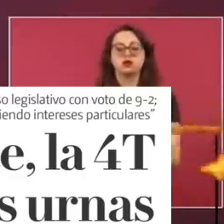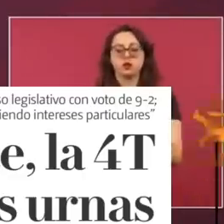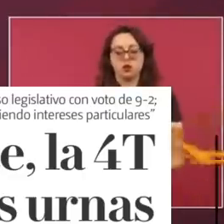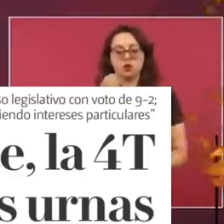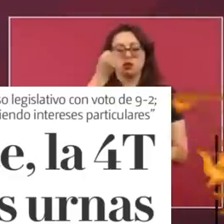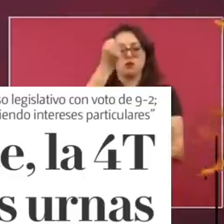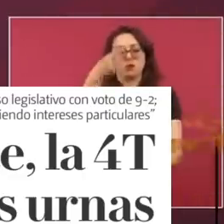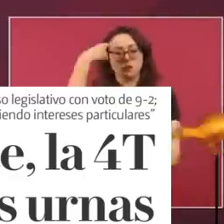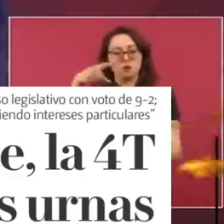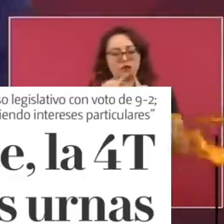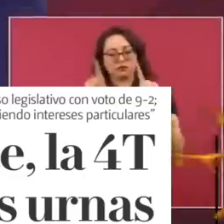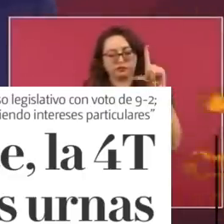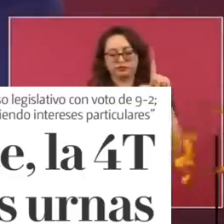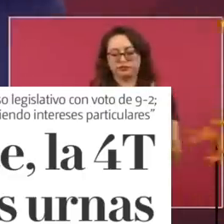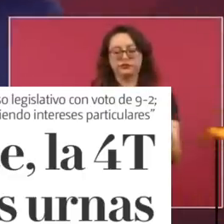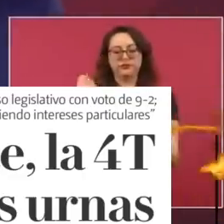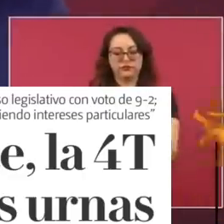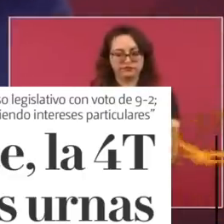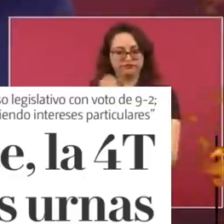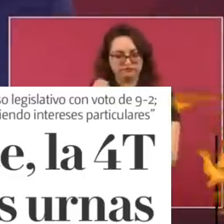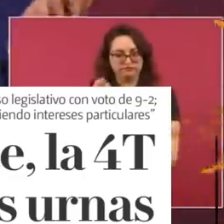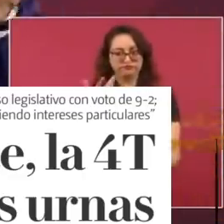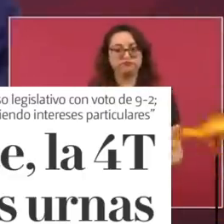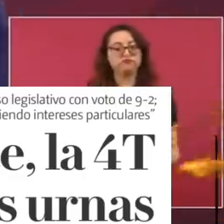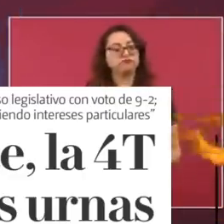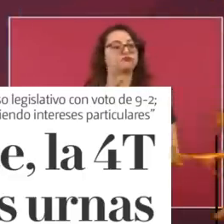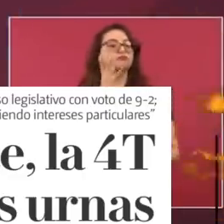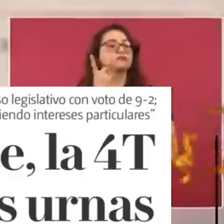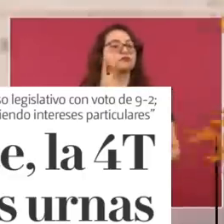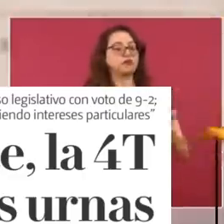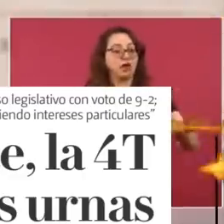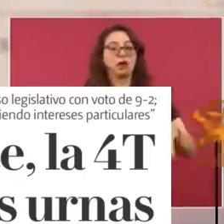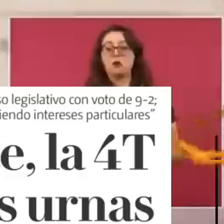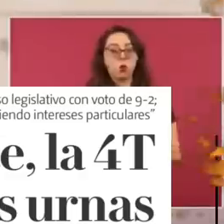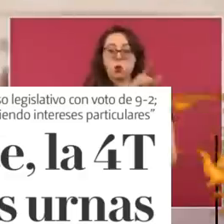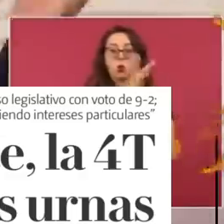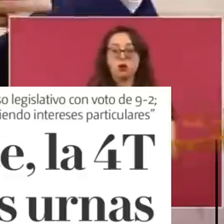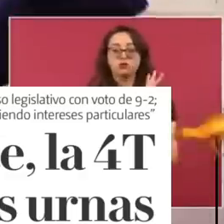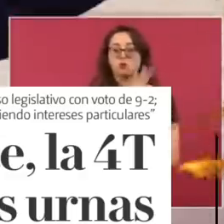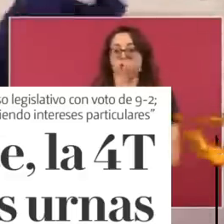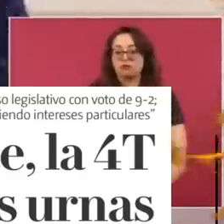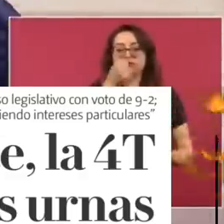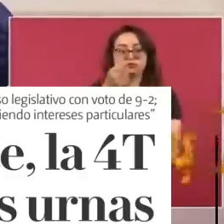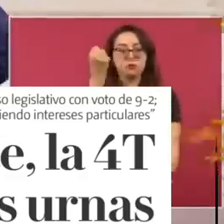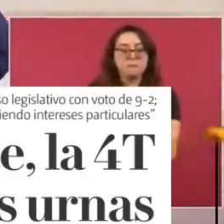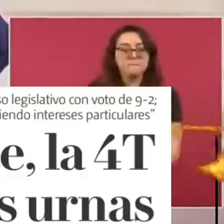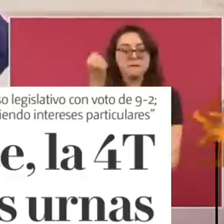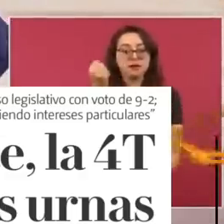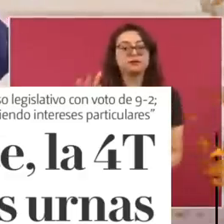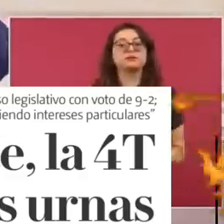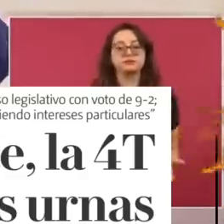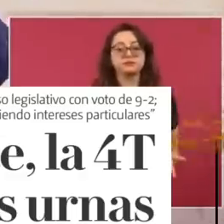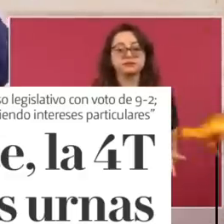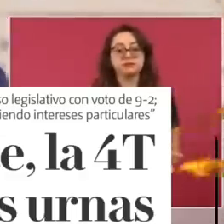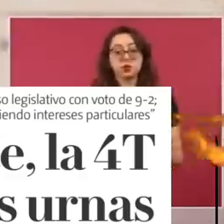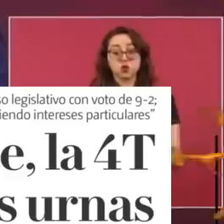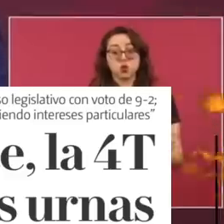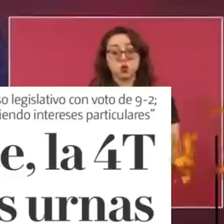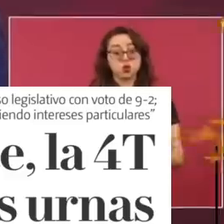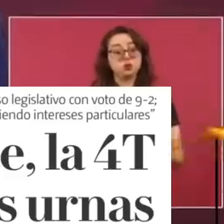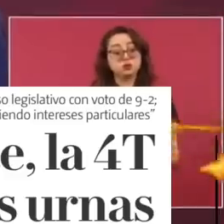la Cámara de Diputados tiene facultad exclusiva de aprobar el presupuesto. A ver qué va a hacer la Cámara de Diputados. Si van a seguir